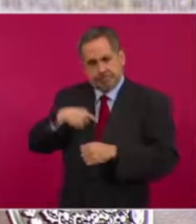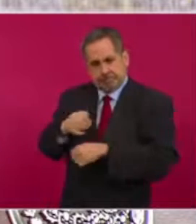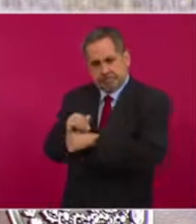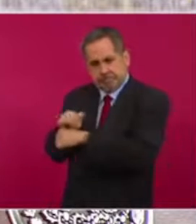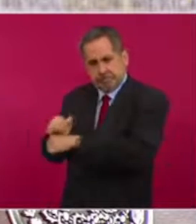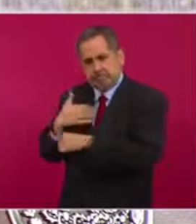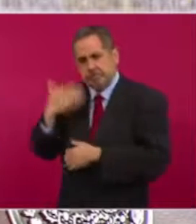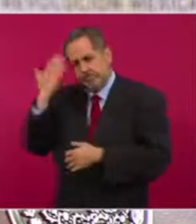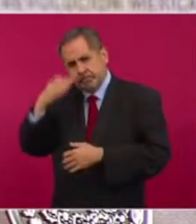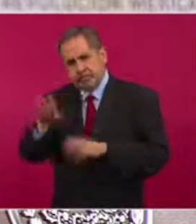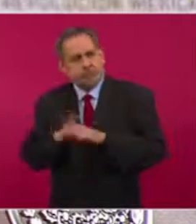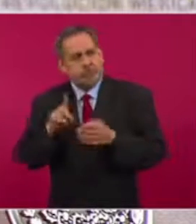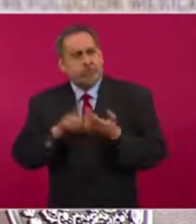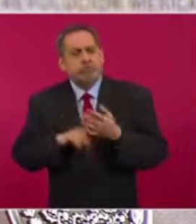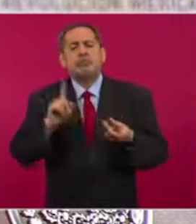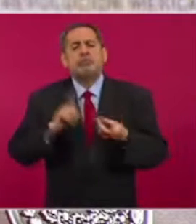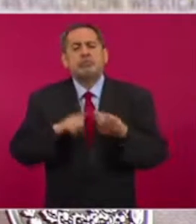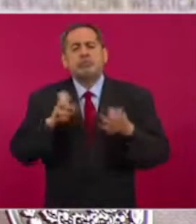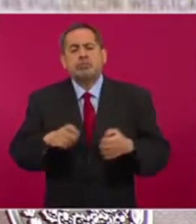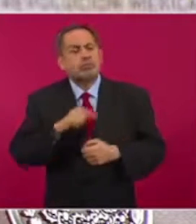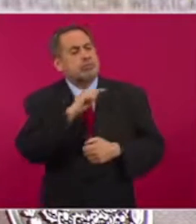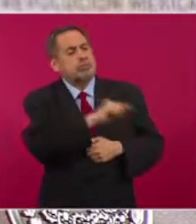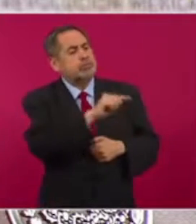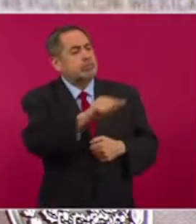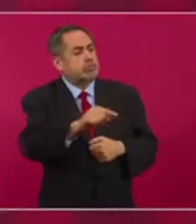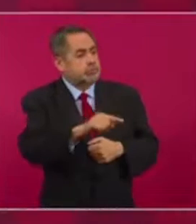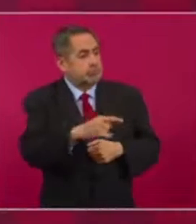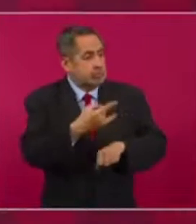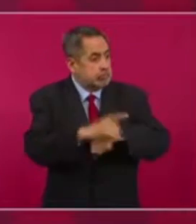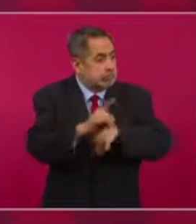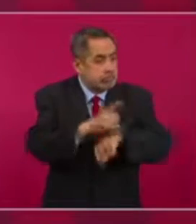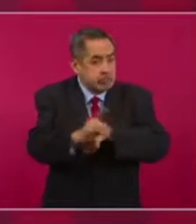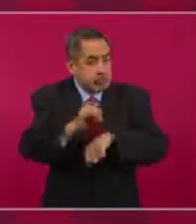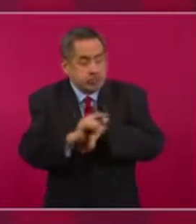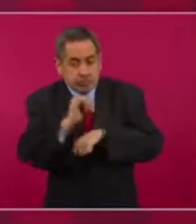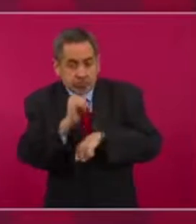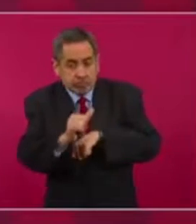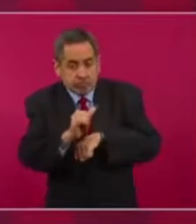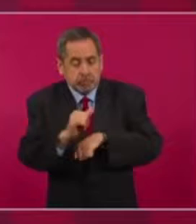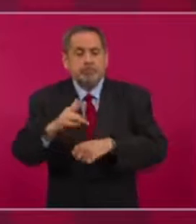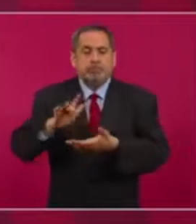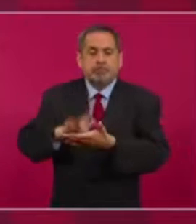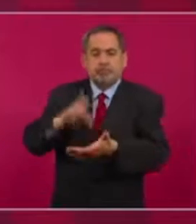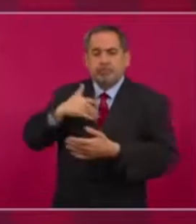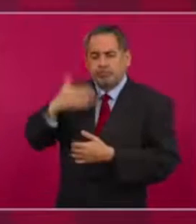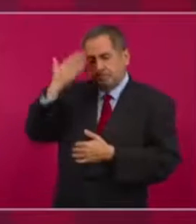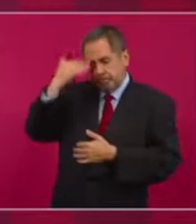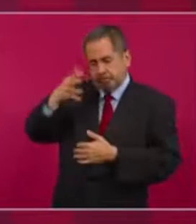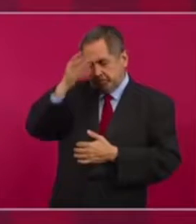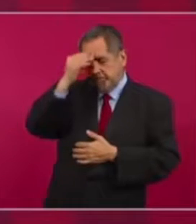a saber en dónde se está cumpliendo la legalidad, en dónde no.